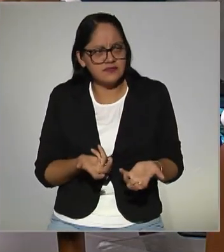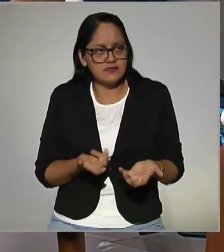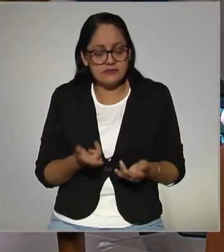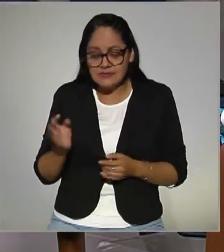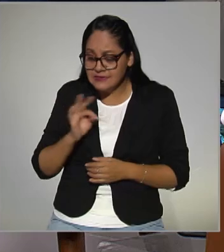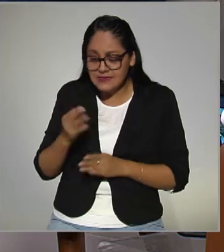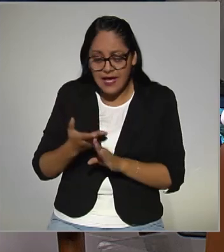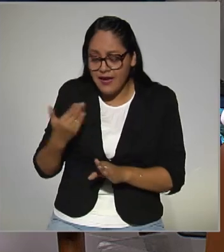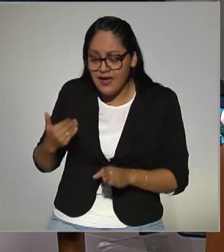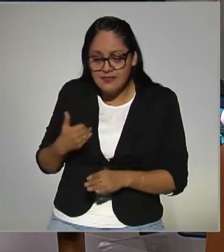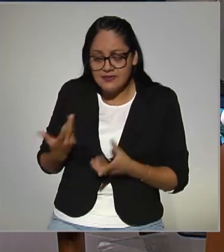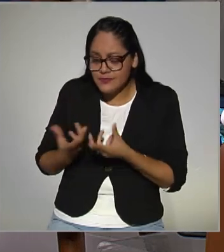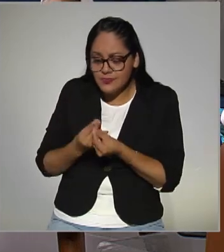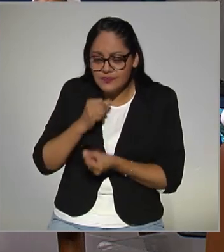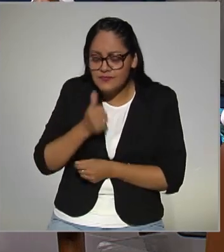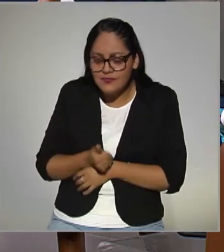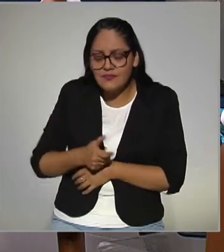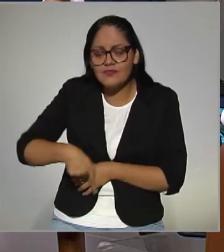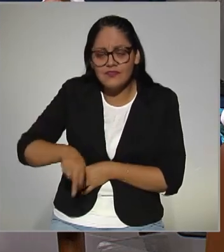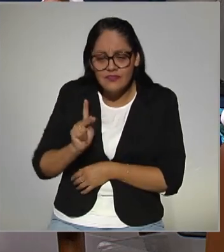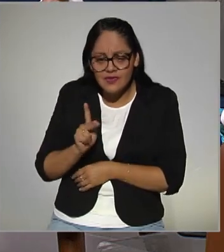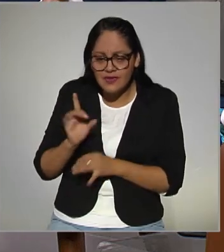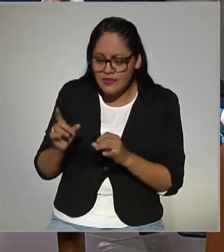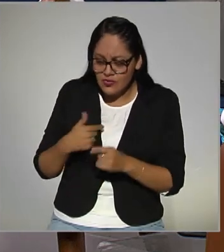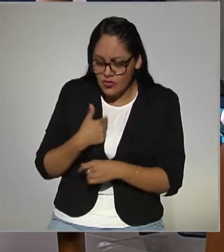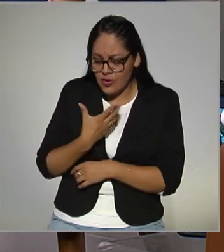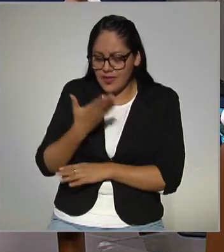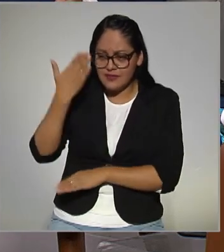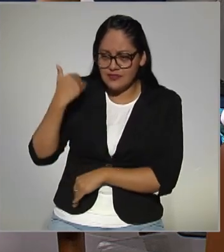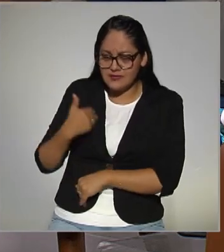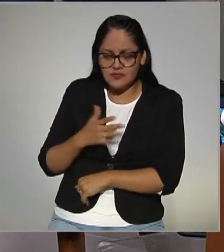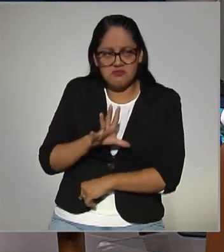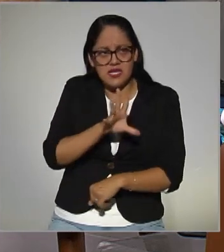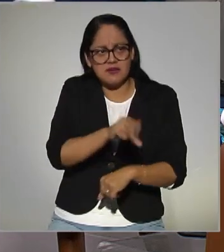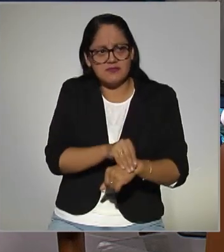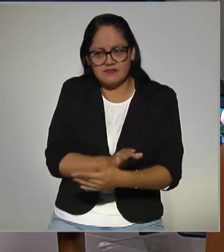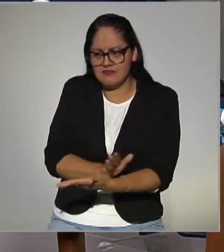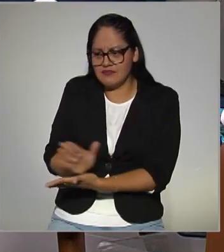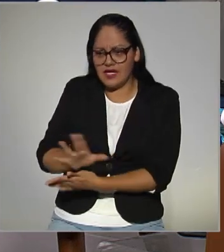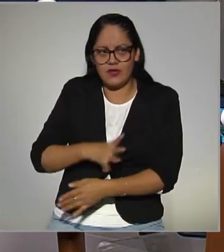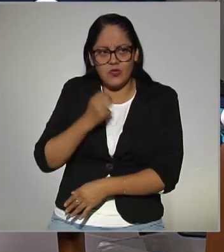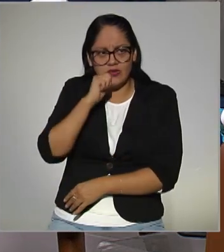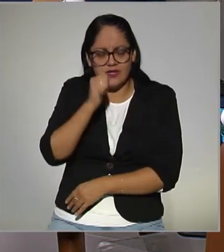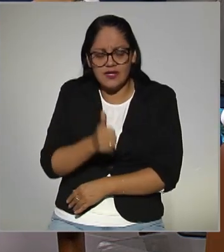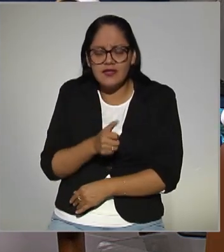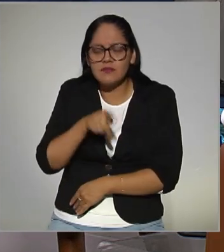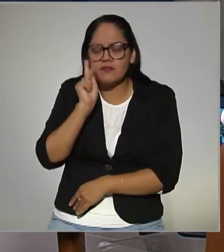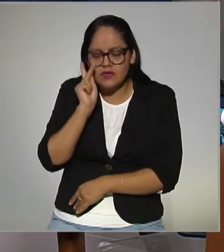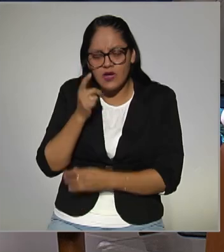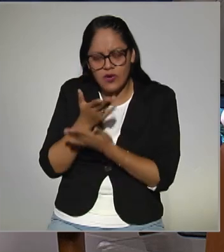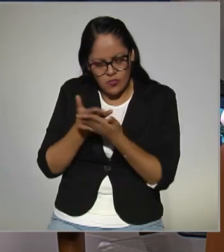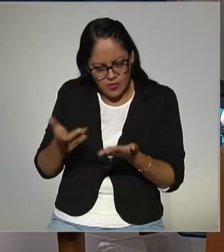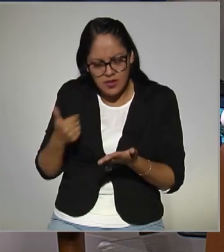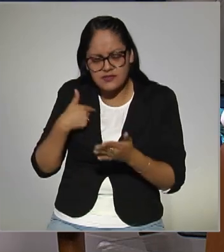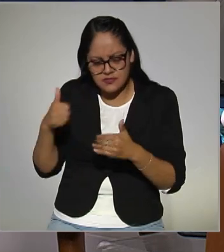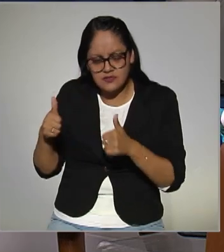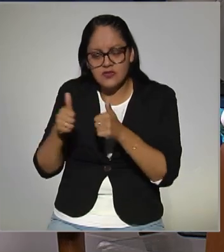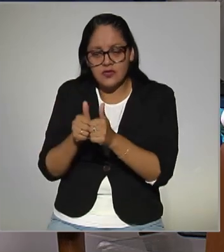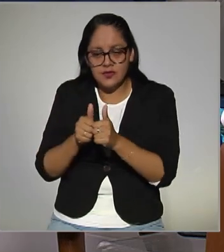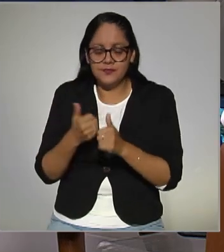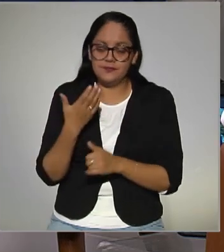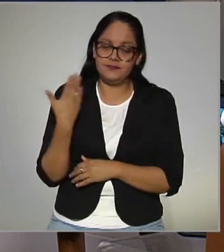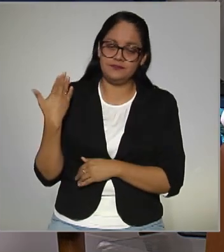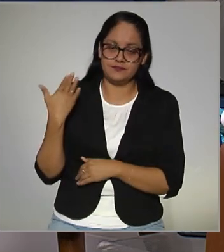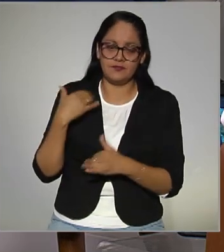estuve cuando estaba ahí, porque si hubiera estado, no hubiera pasado. Hubiera permitido. No hubiera pasado, pero aquí estoy, ¿no? Hace ratito hablaban